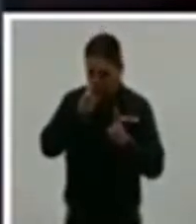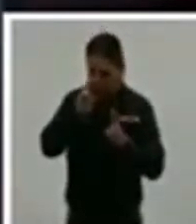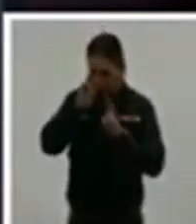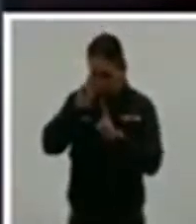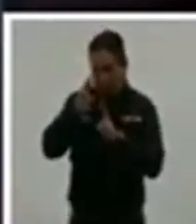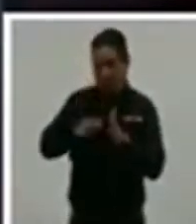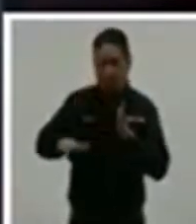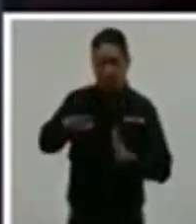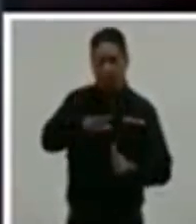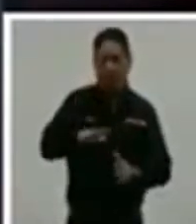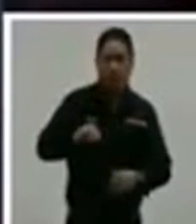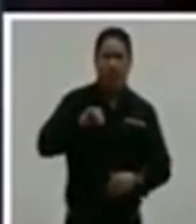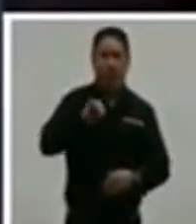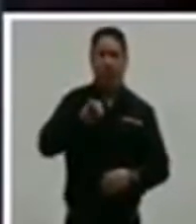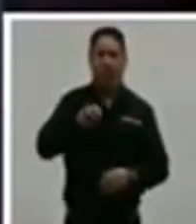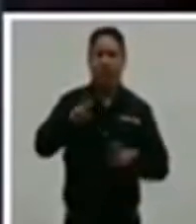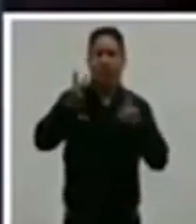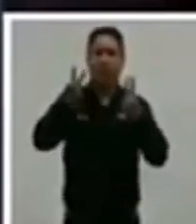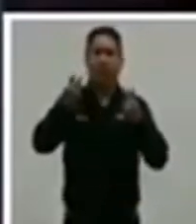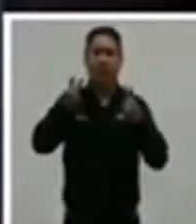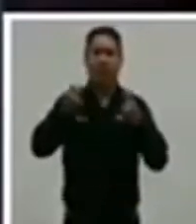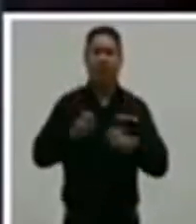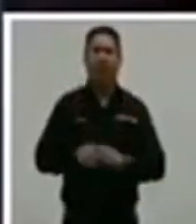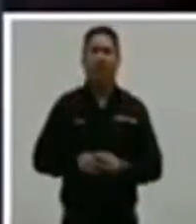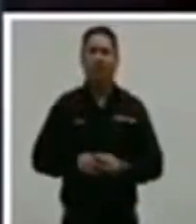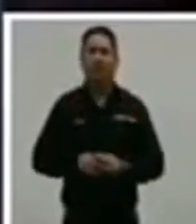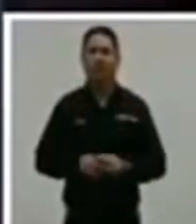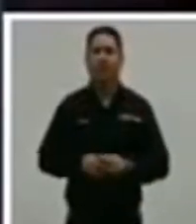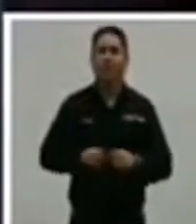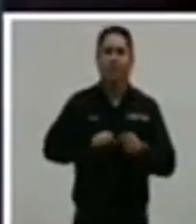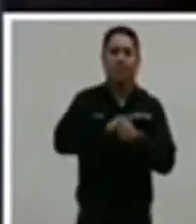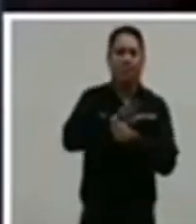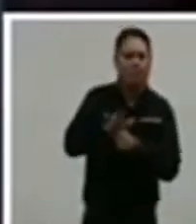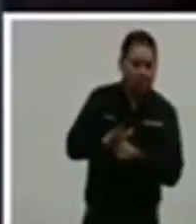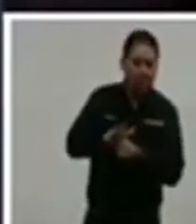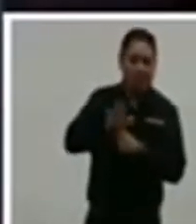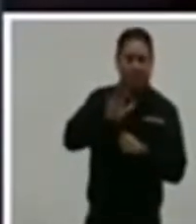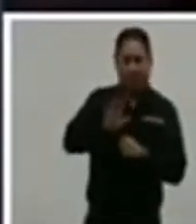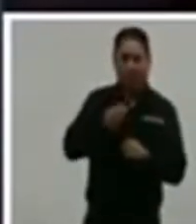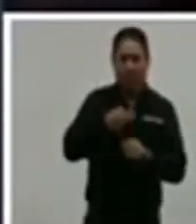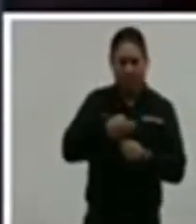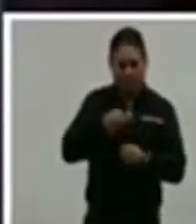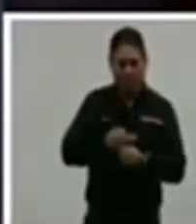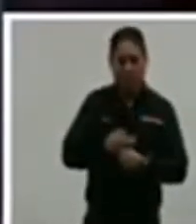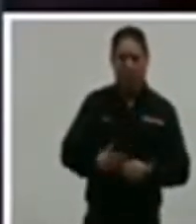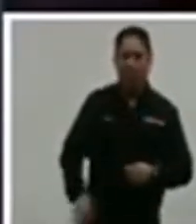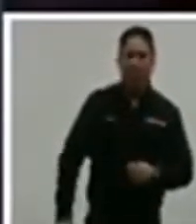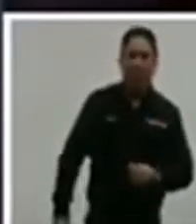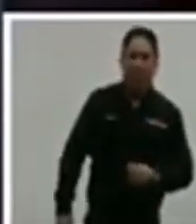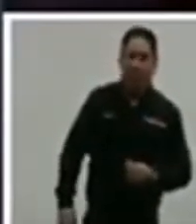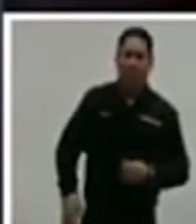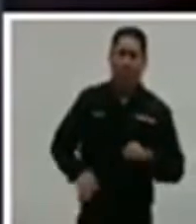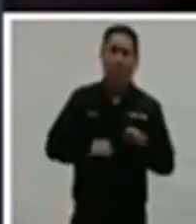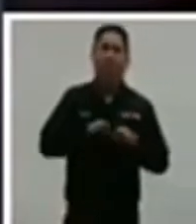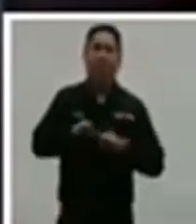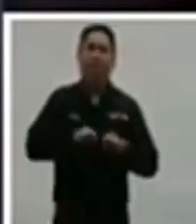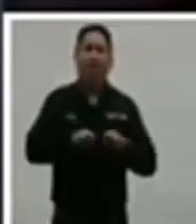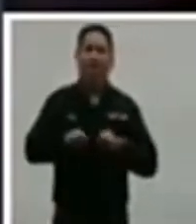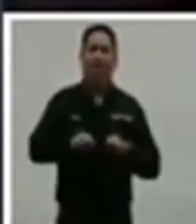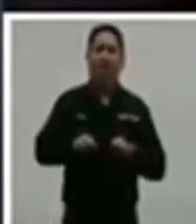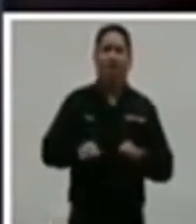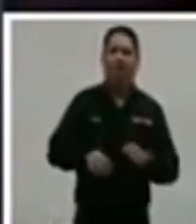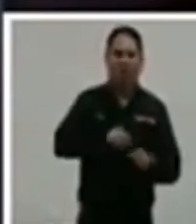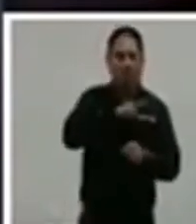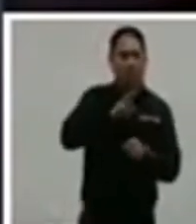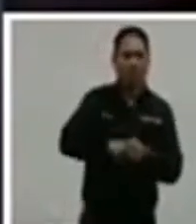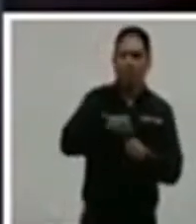compañeras y compañeros el tema de que ahorita por la contingencia, pues evidentemente los trabajos no han sido a la